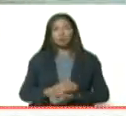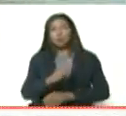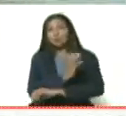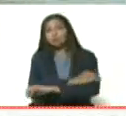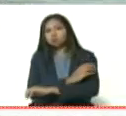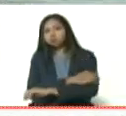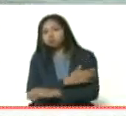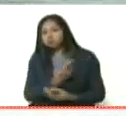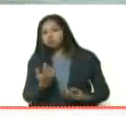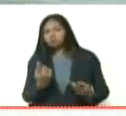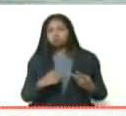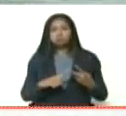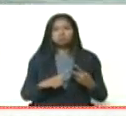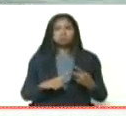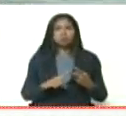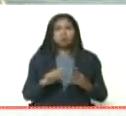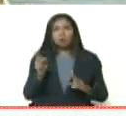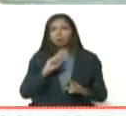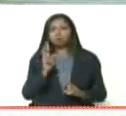opositor o niní.